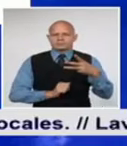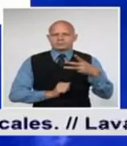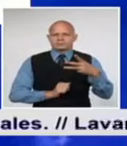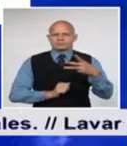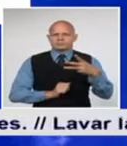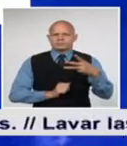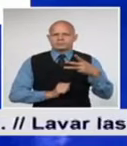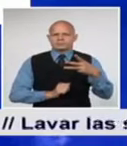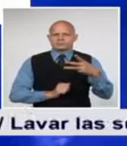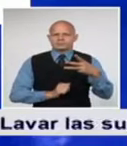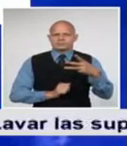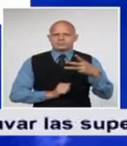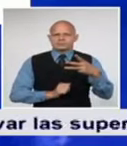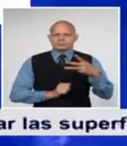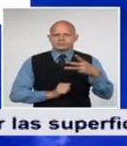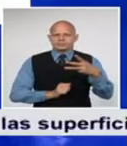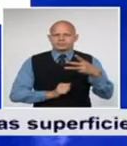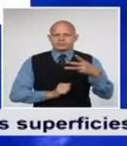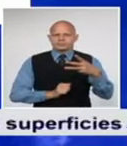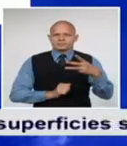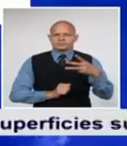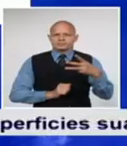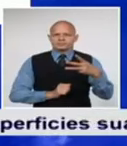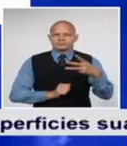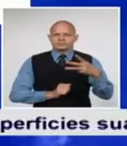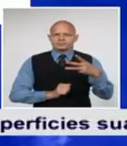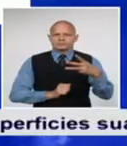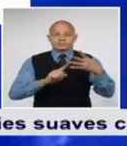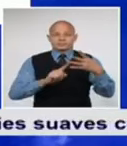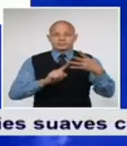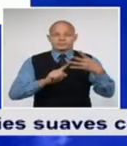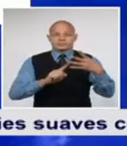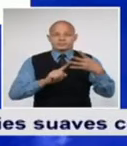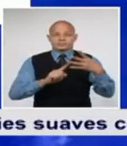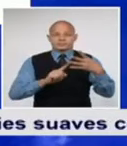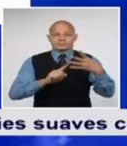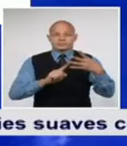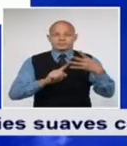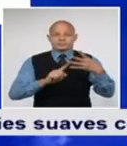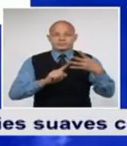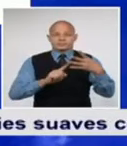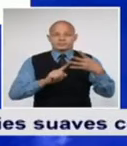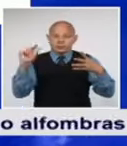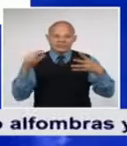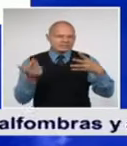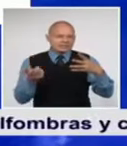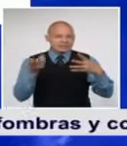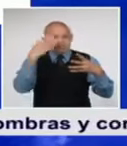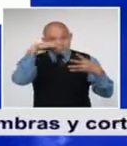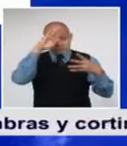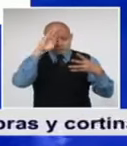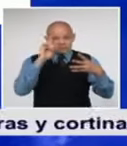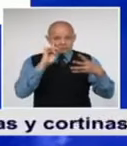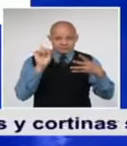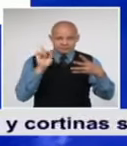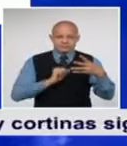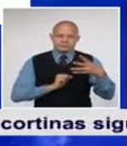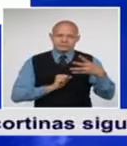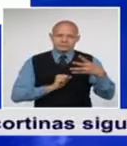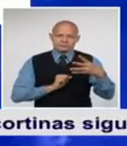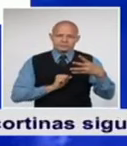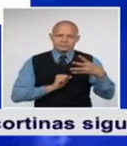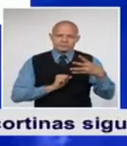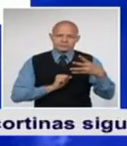68.267 por millón de habitantes y Cuba, con lo cual decimos que tenemos que seguir trabajando con